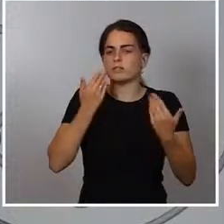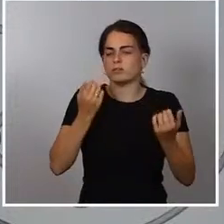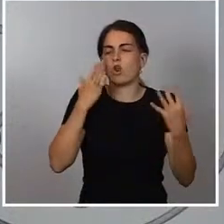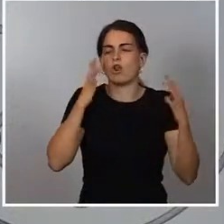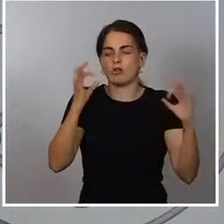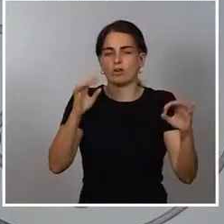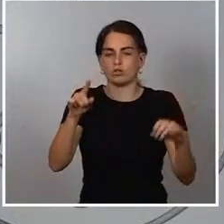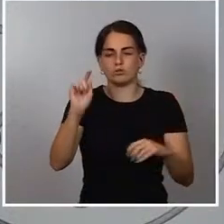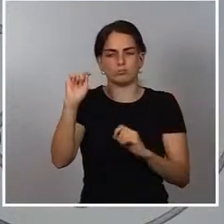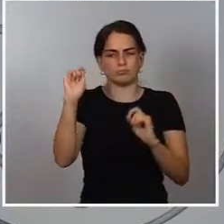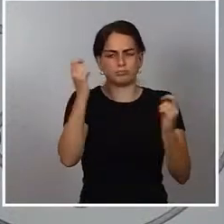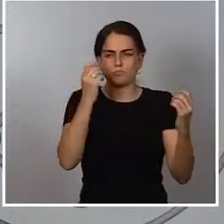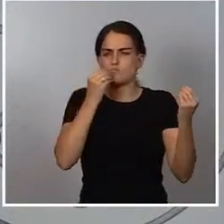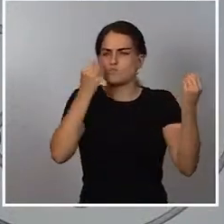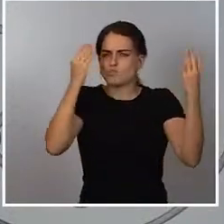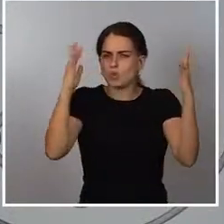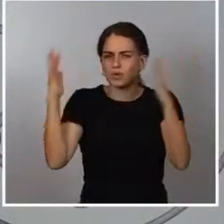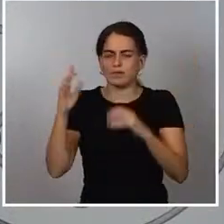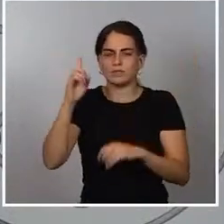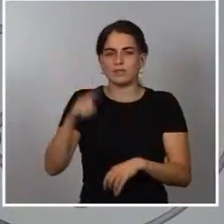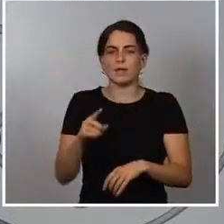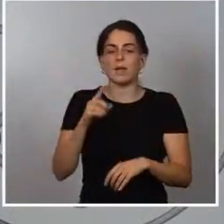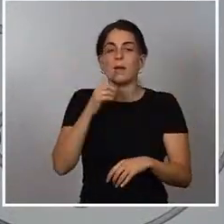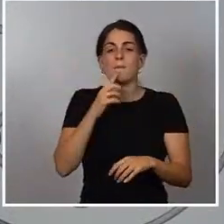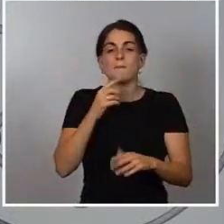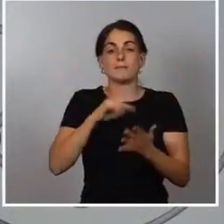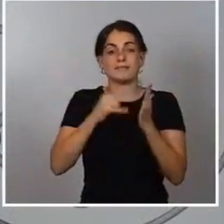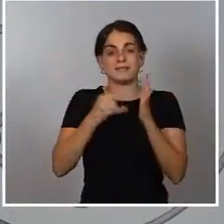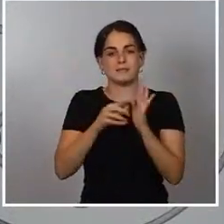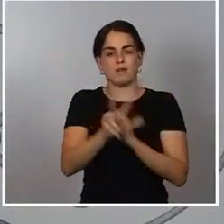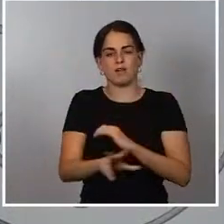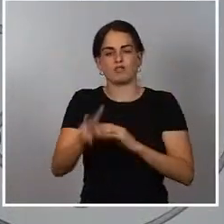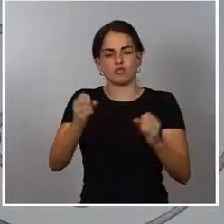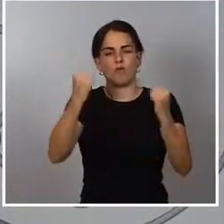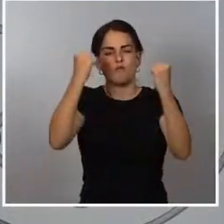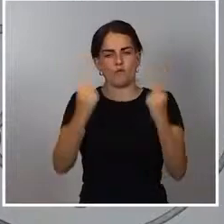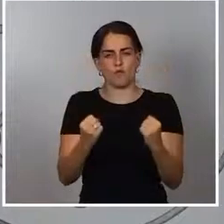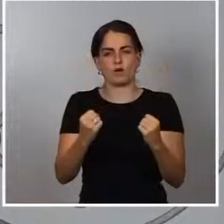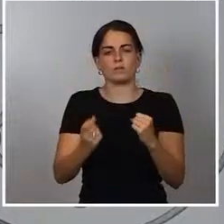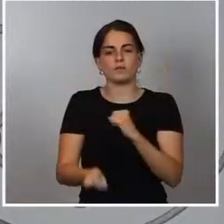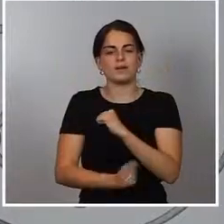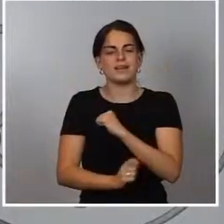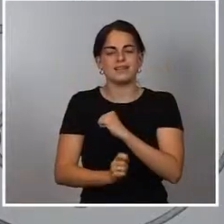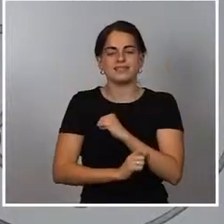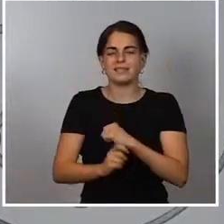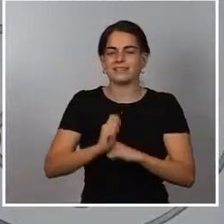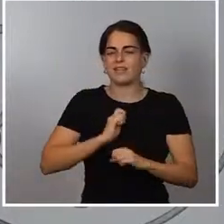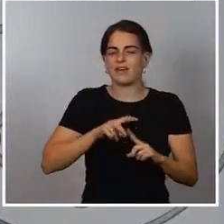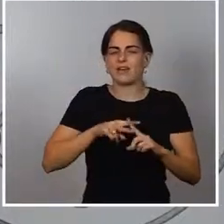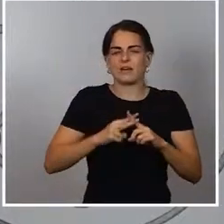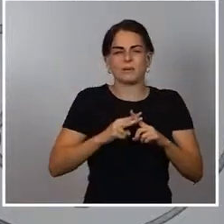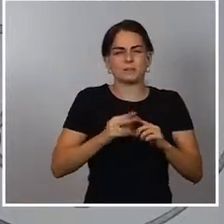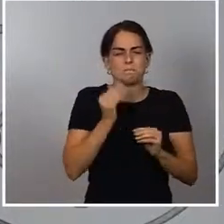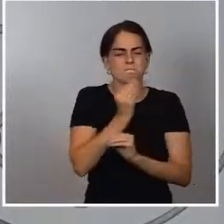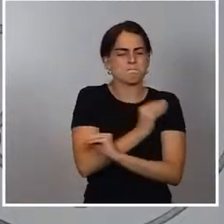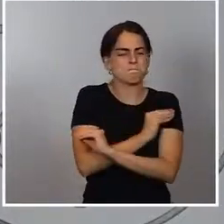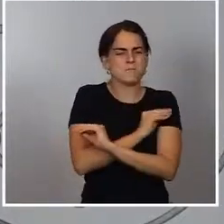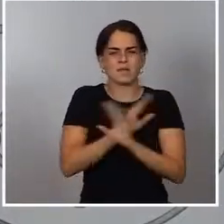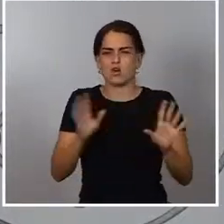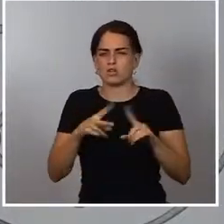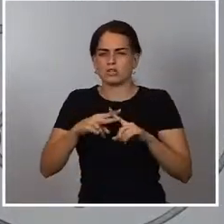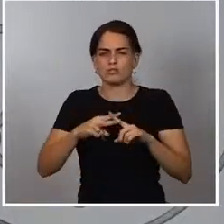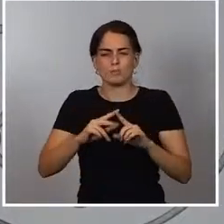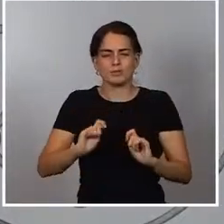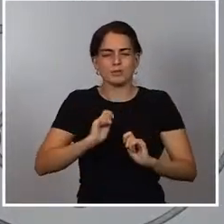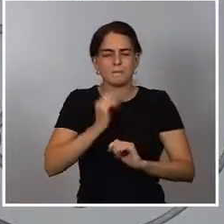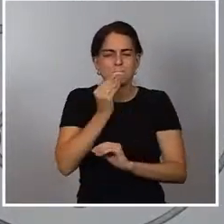también la fortaleza del sistema nacional pero la estrategia es nuestra mejor herramienta nuestro mejor instrumento para llevar a